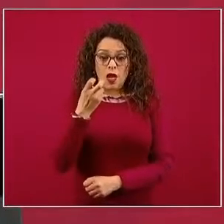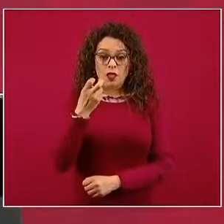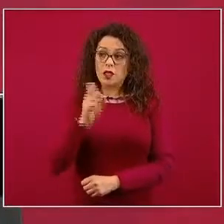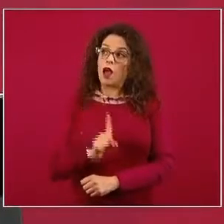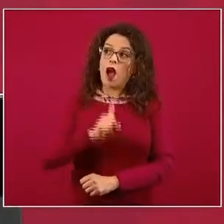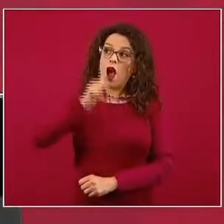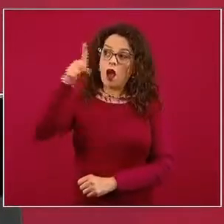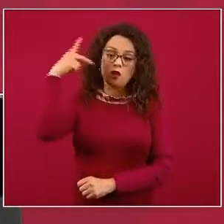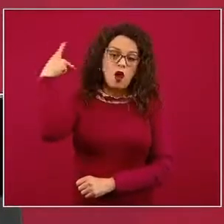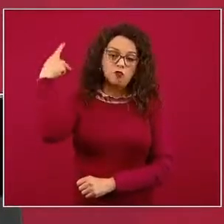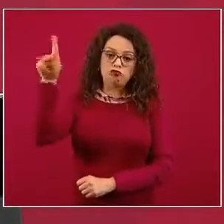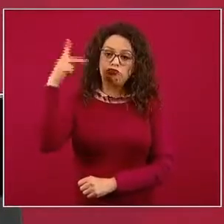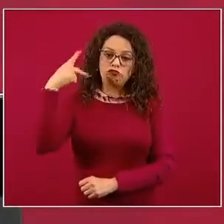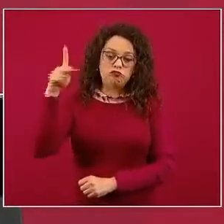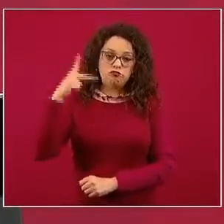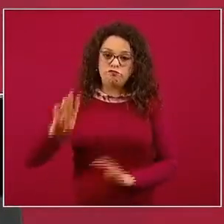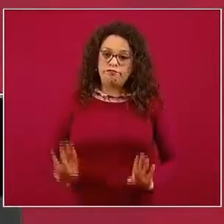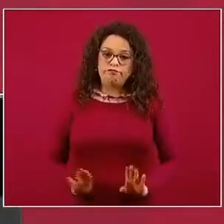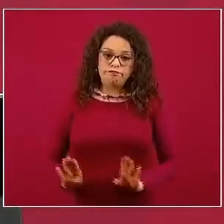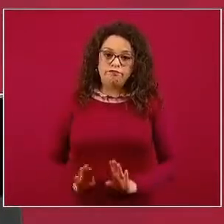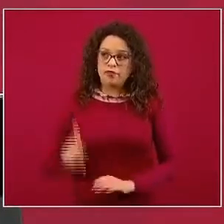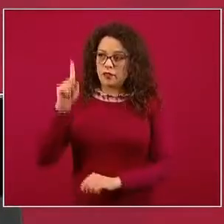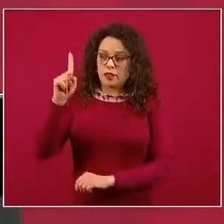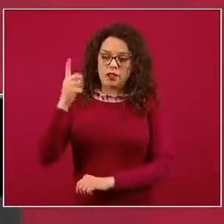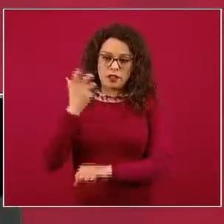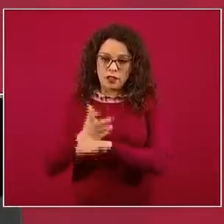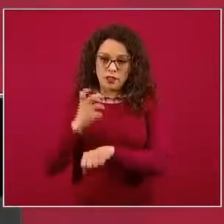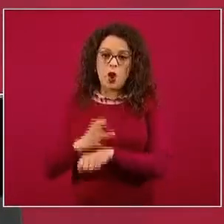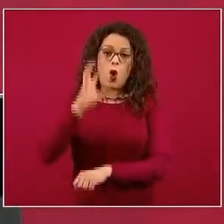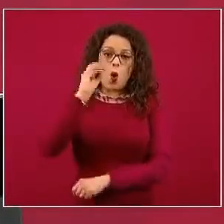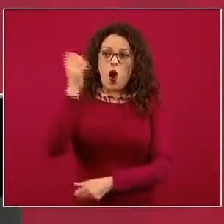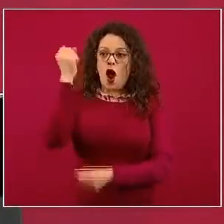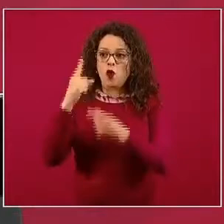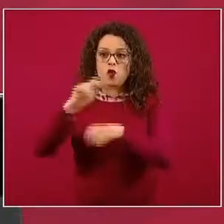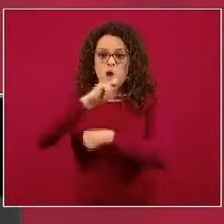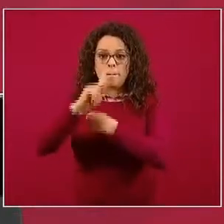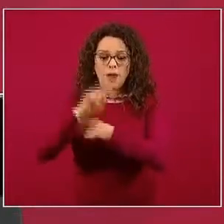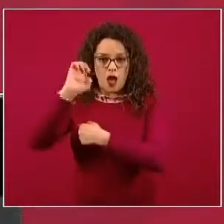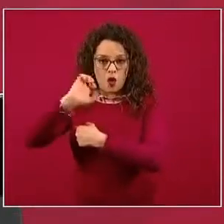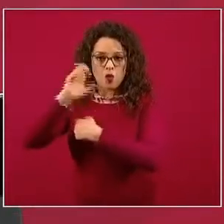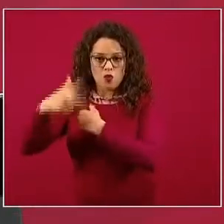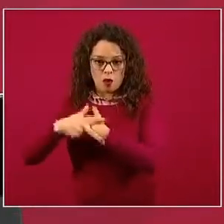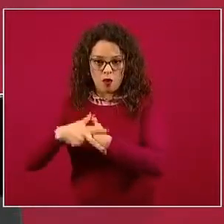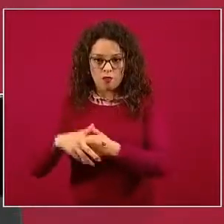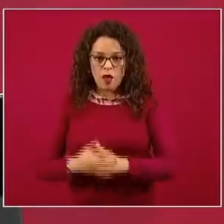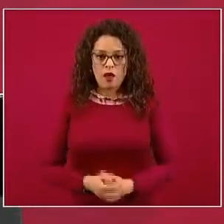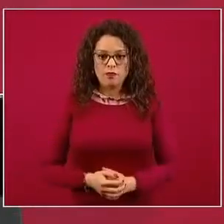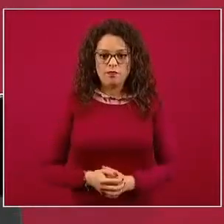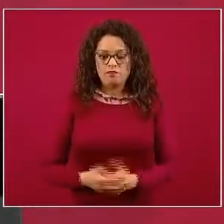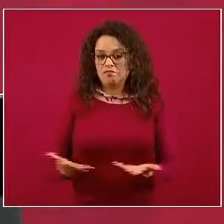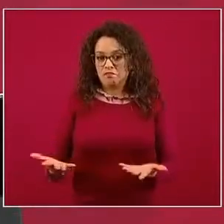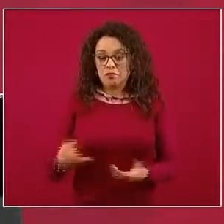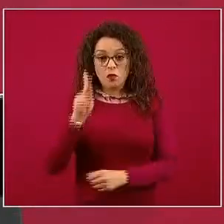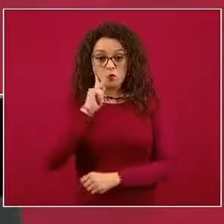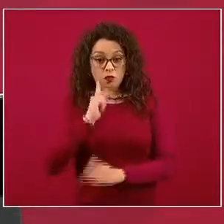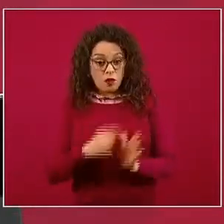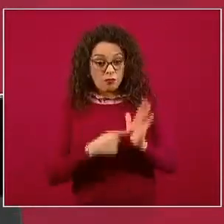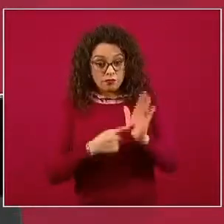Estados Unidos, también en algunos países europeos. Consideramos que no, la evidencia científica no